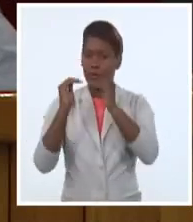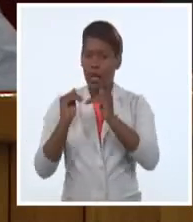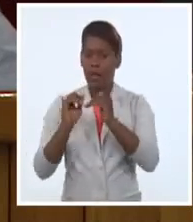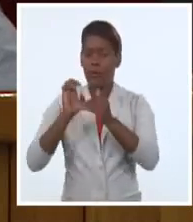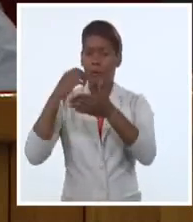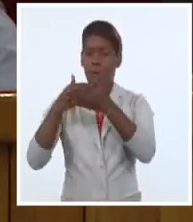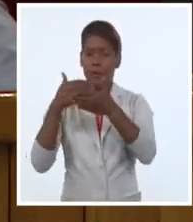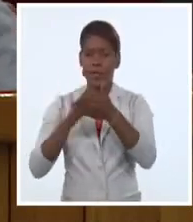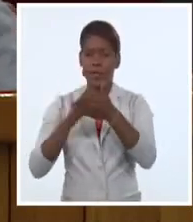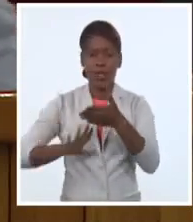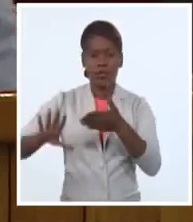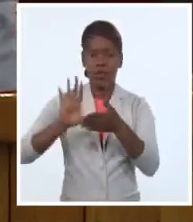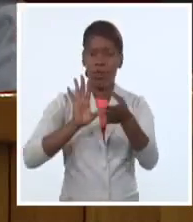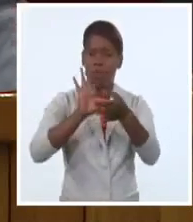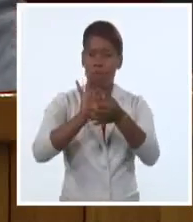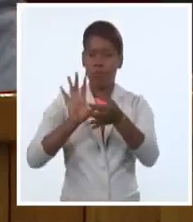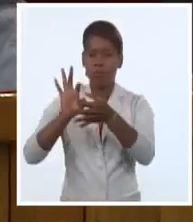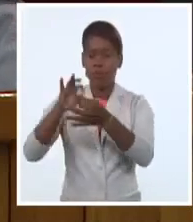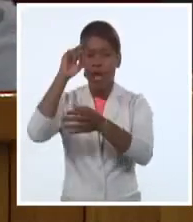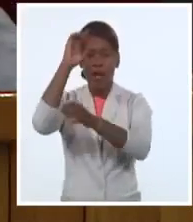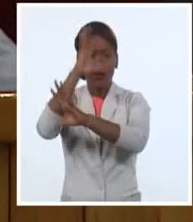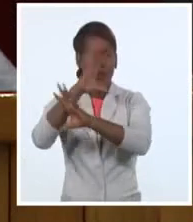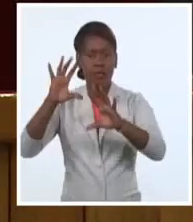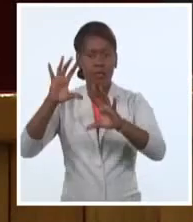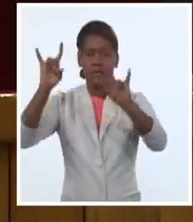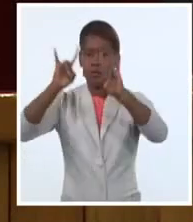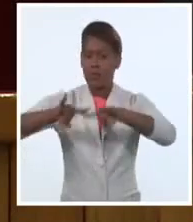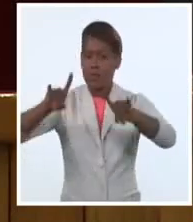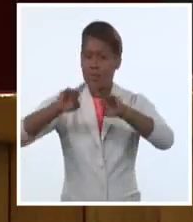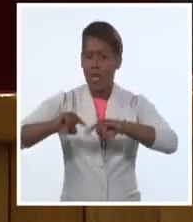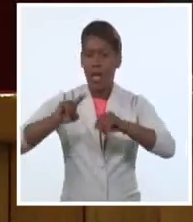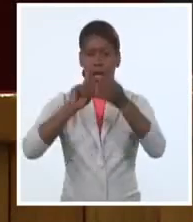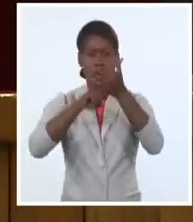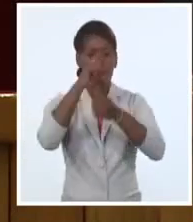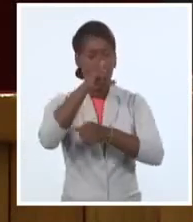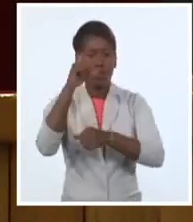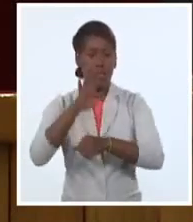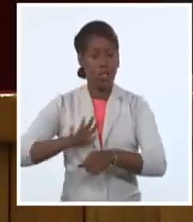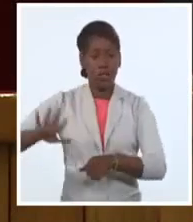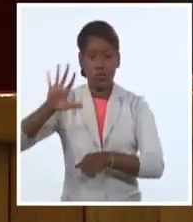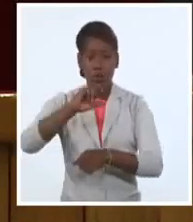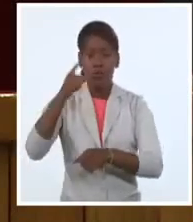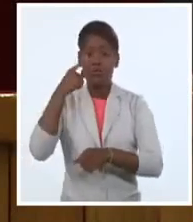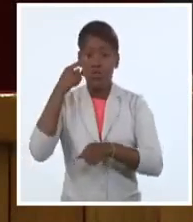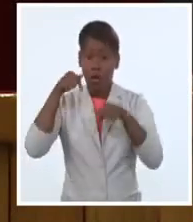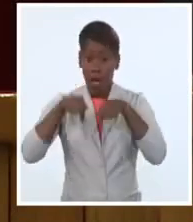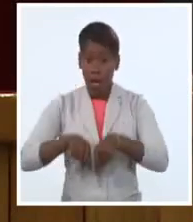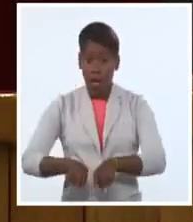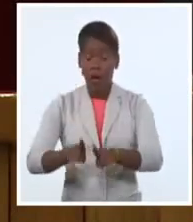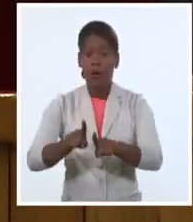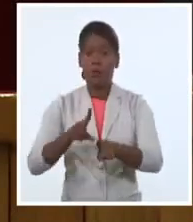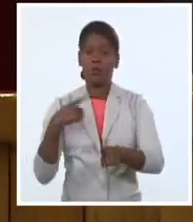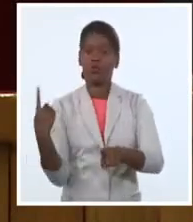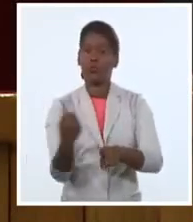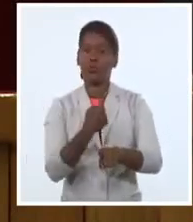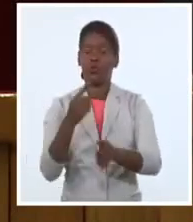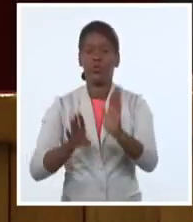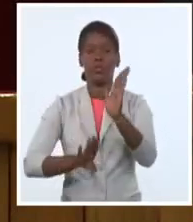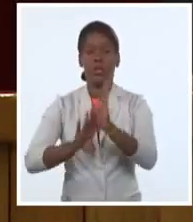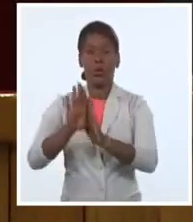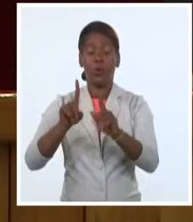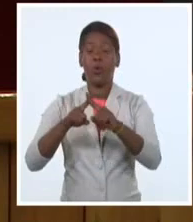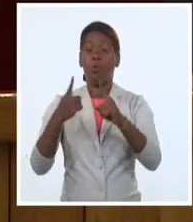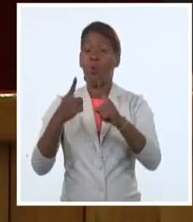decir, gracias a la unidad en torno al partido, Cuba tuvo respuestas inmediatas para la imprevista